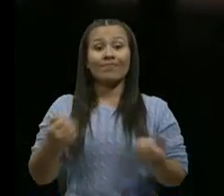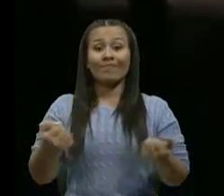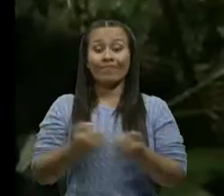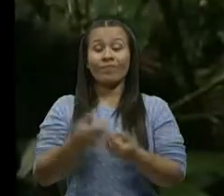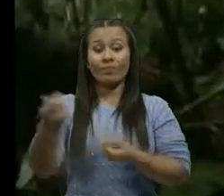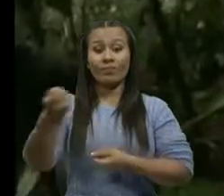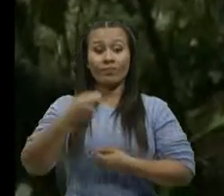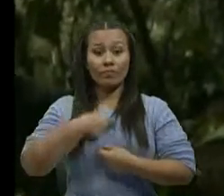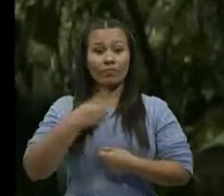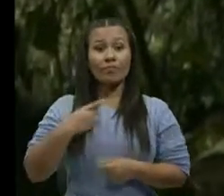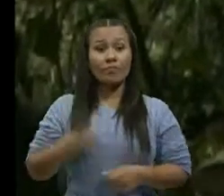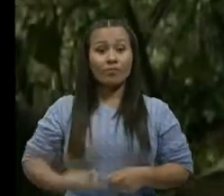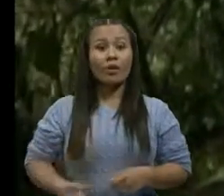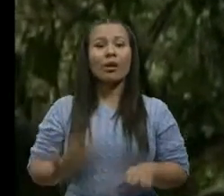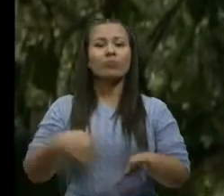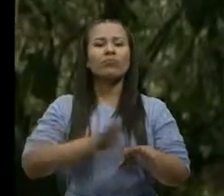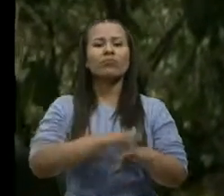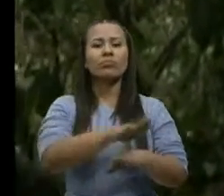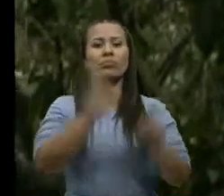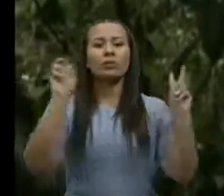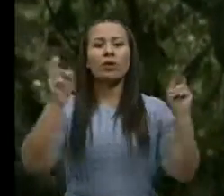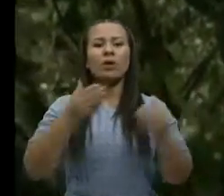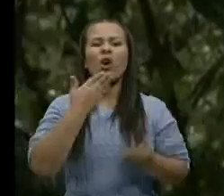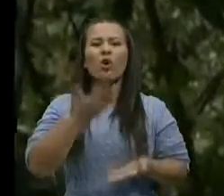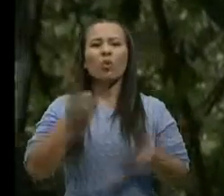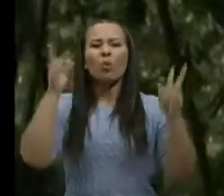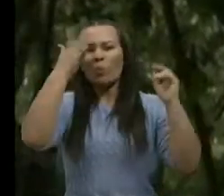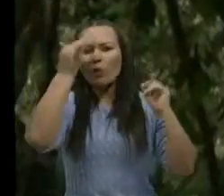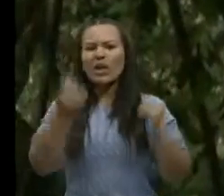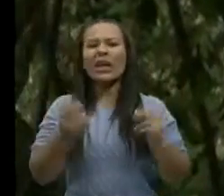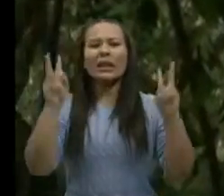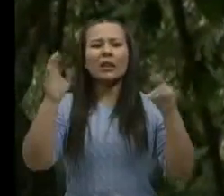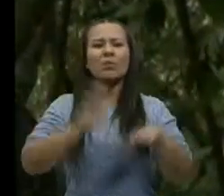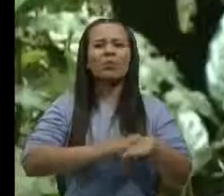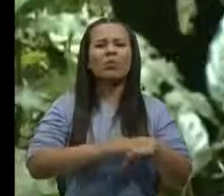un informe detallado de lo sucedido y así poder conocer cuáles fueron las